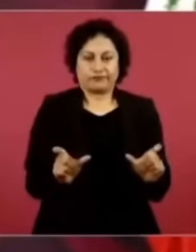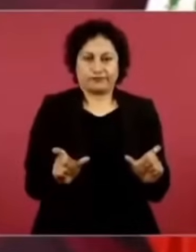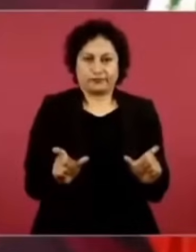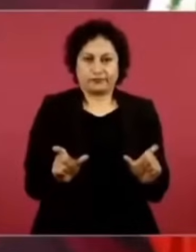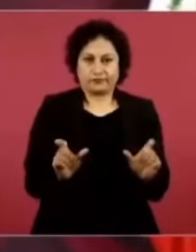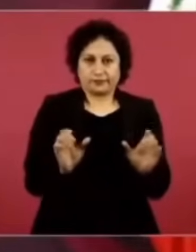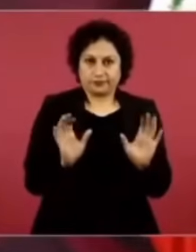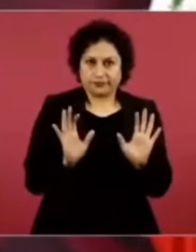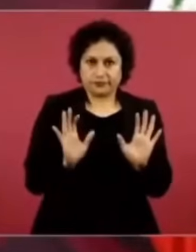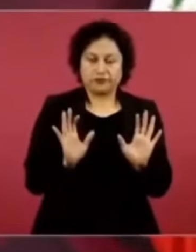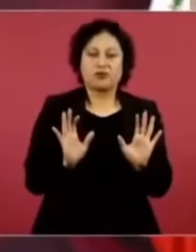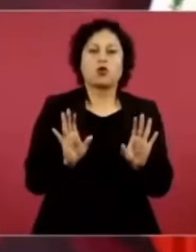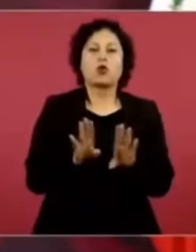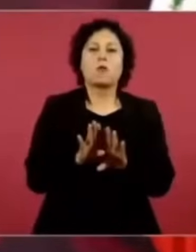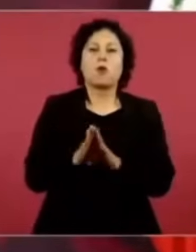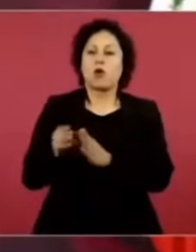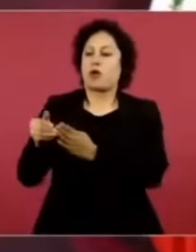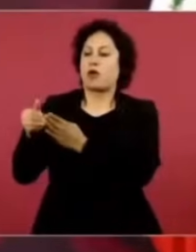Lanchas.